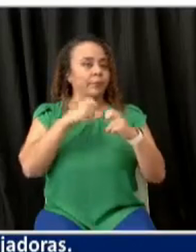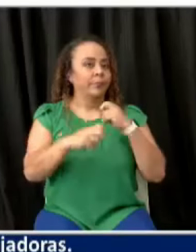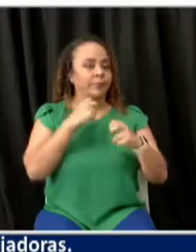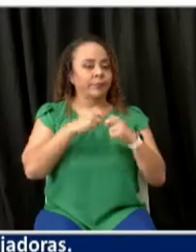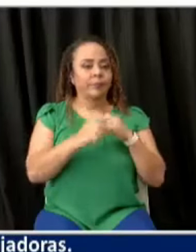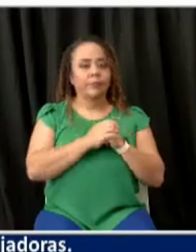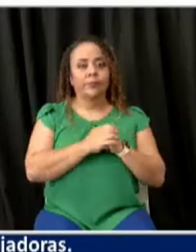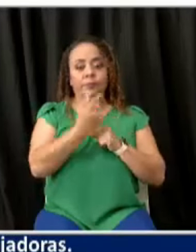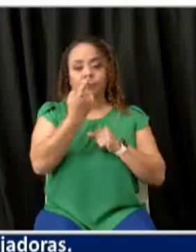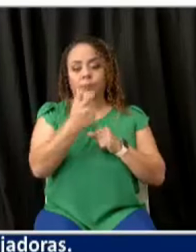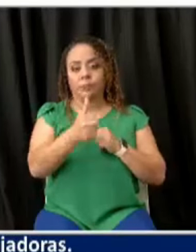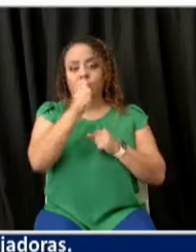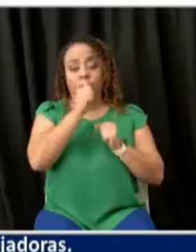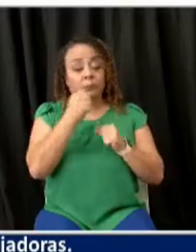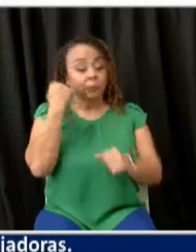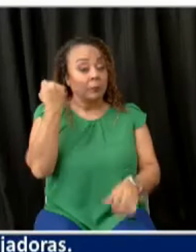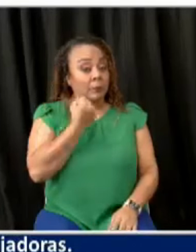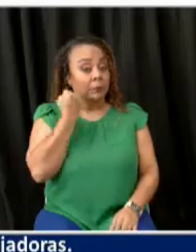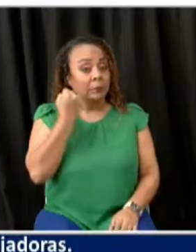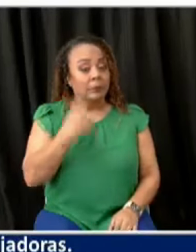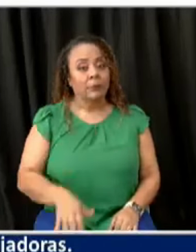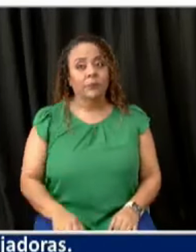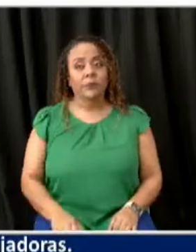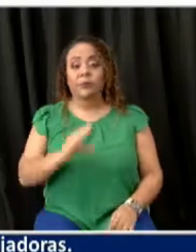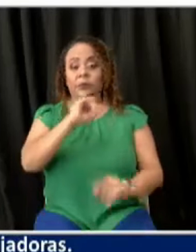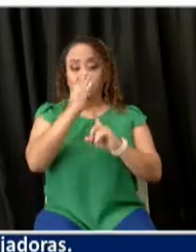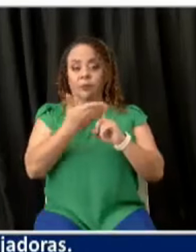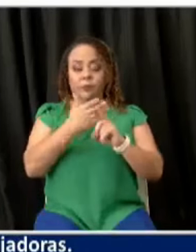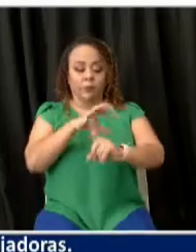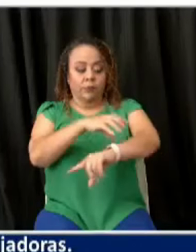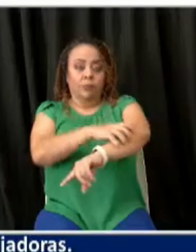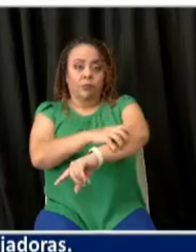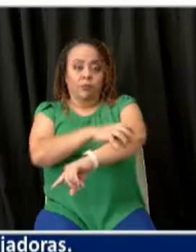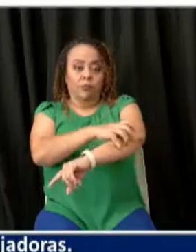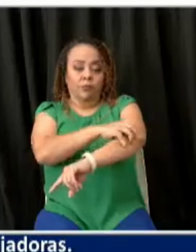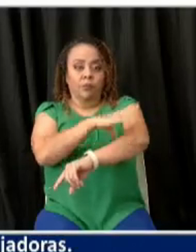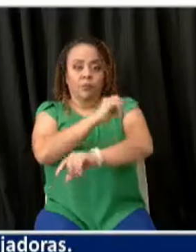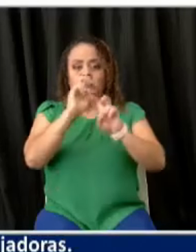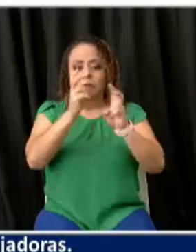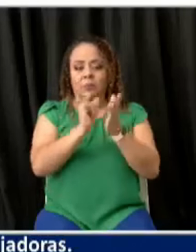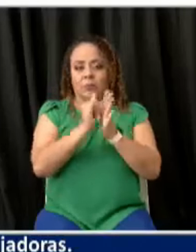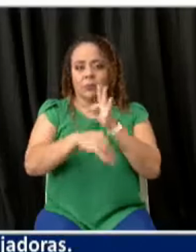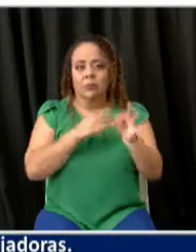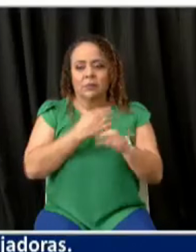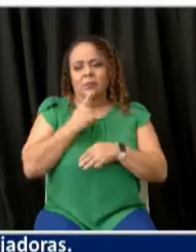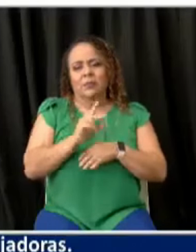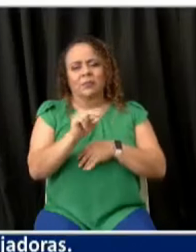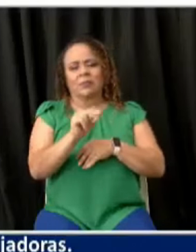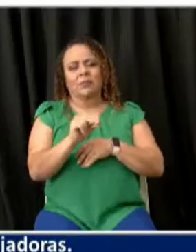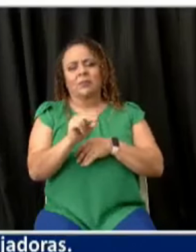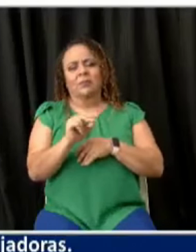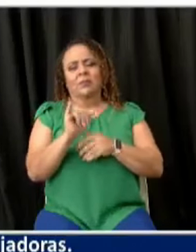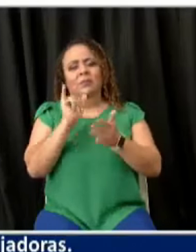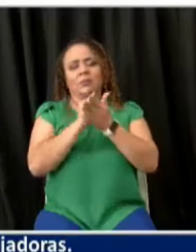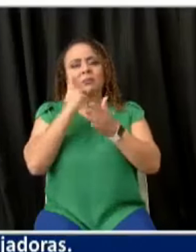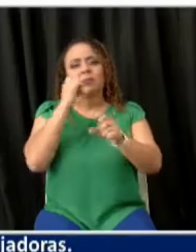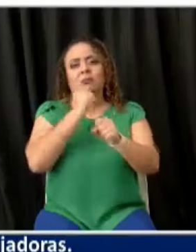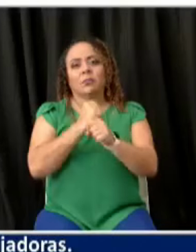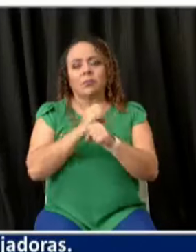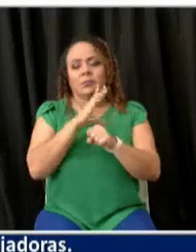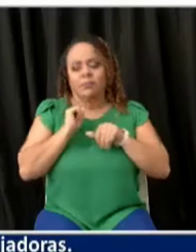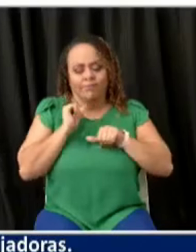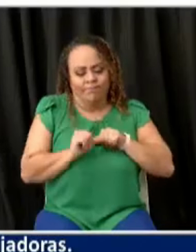problemas de deshidratación significativo y lesiones musculares y cuestiones de ese tipo, que uno dice, no, esto es por trabajo y